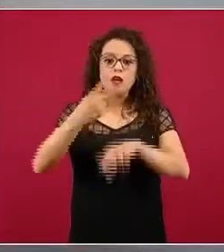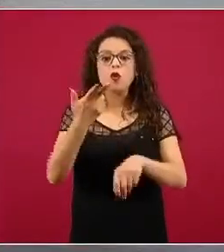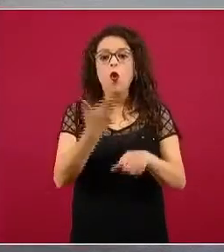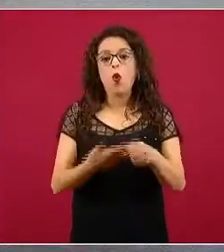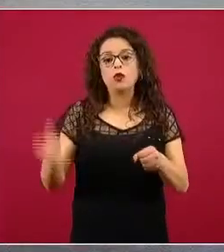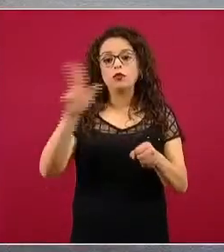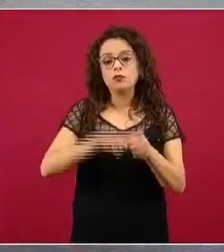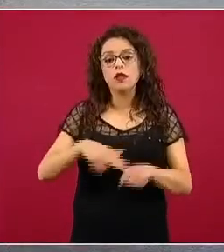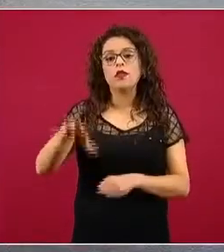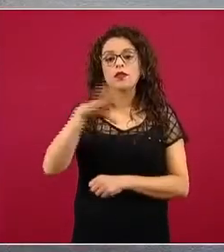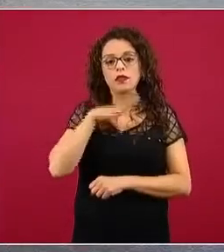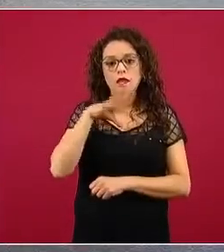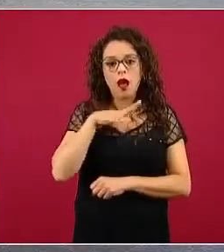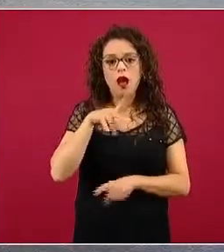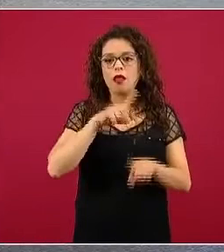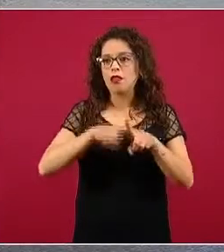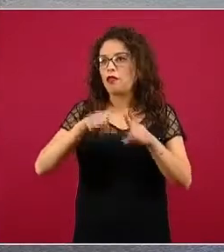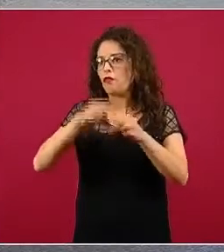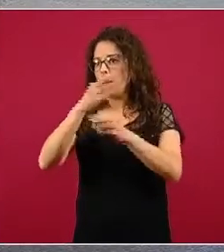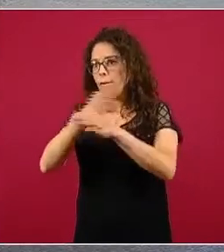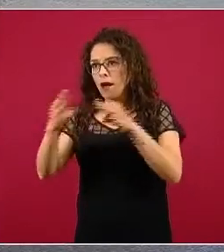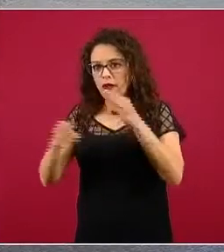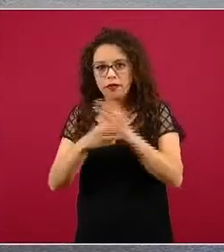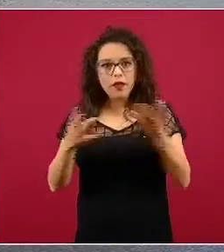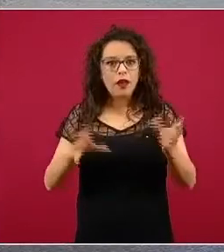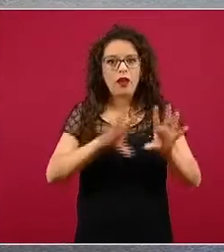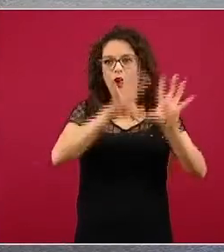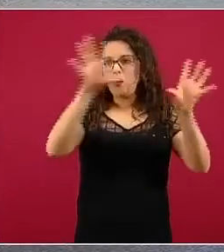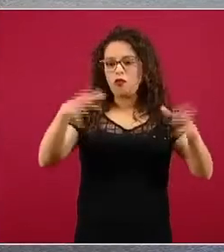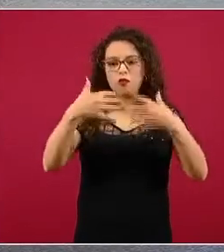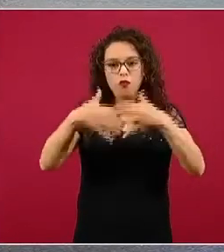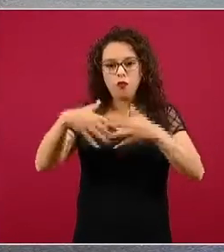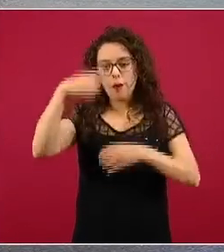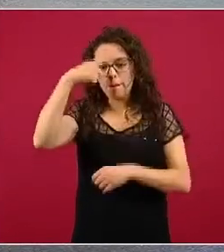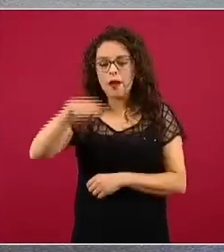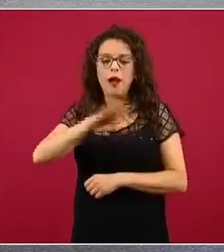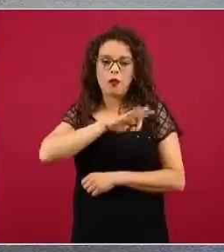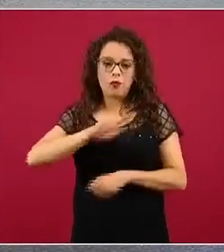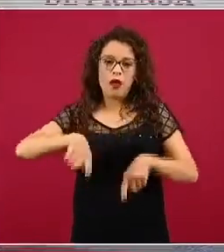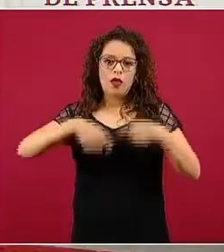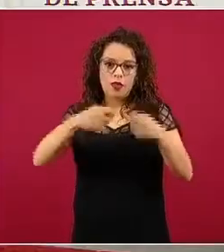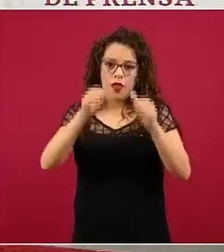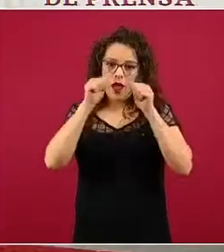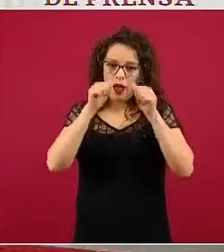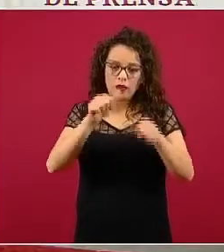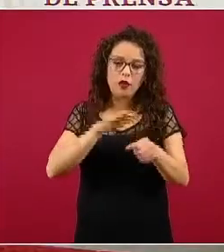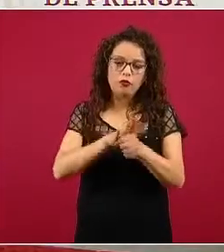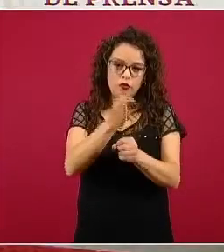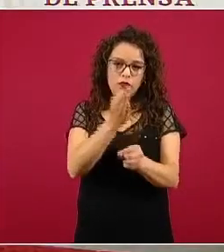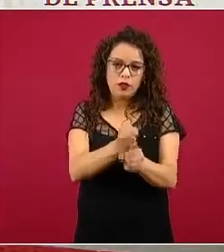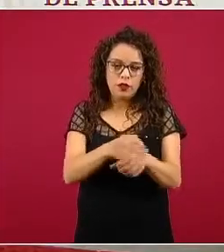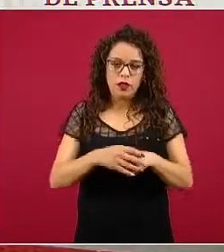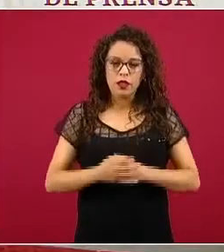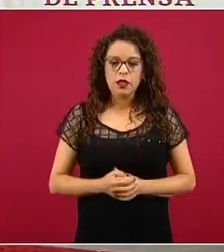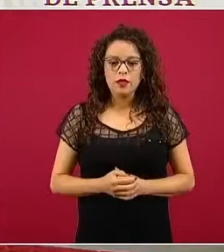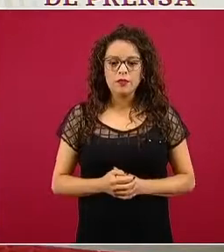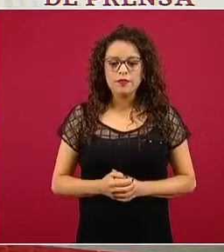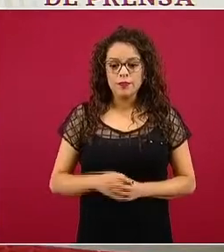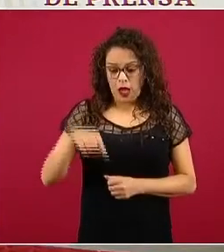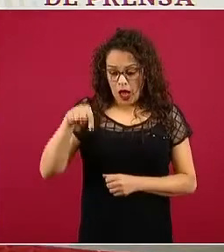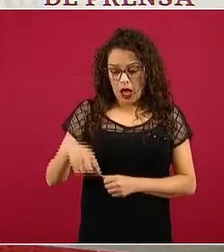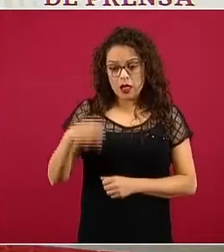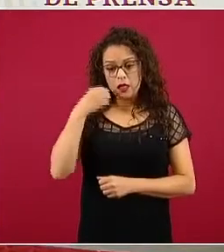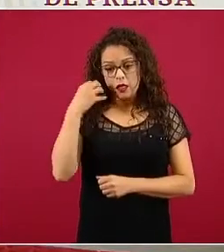el equipamiento y que cuenten con las herramientas suficientes para dar. Se ha comentado también en esta conferencia